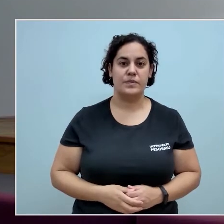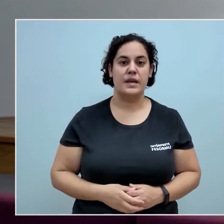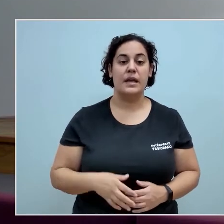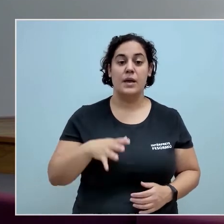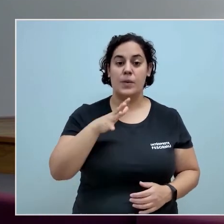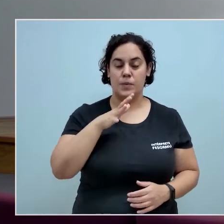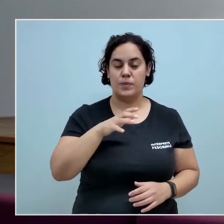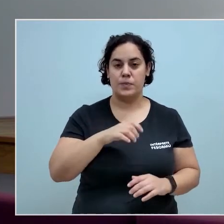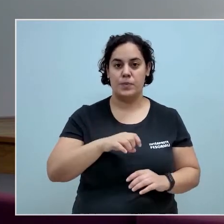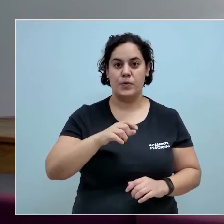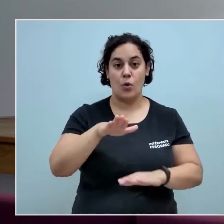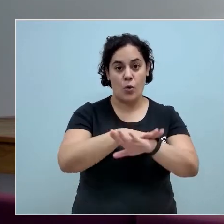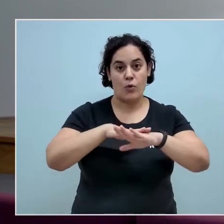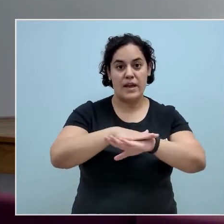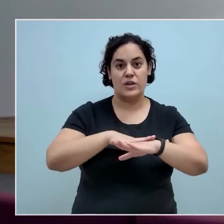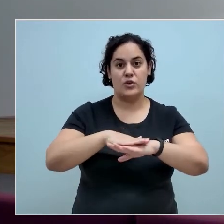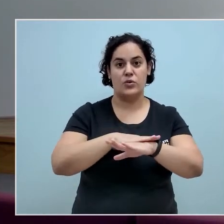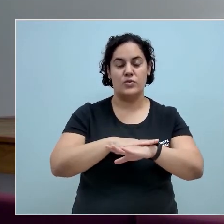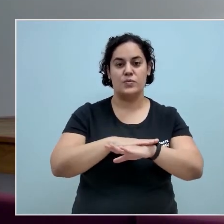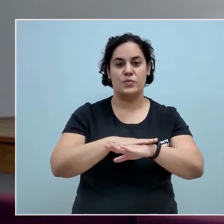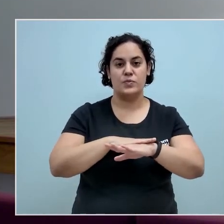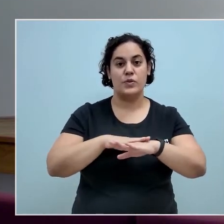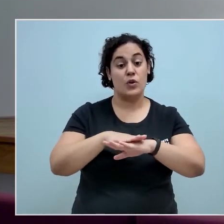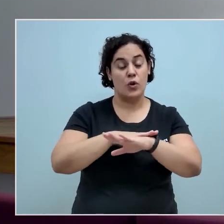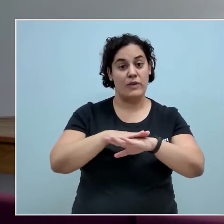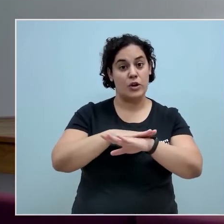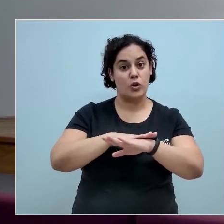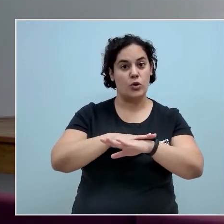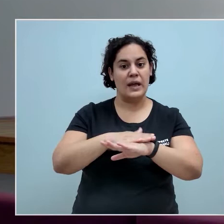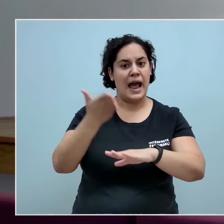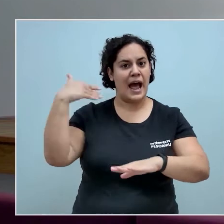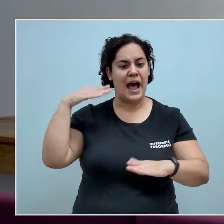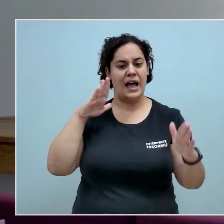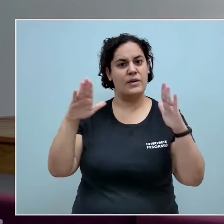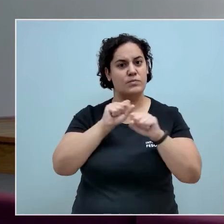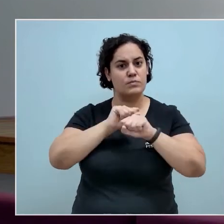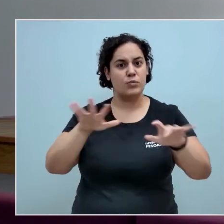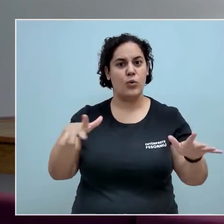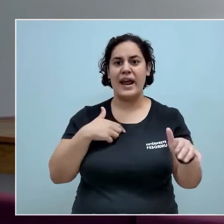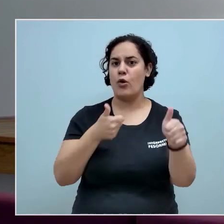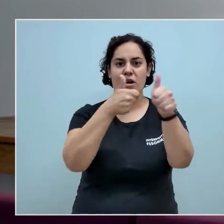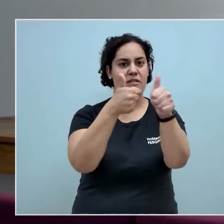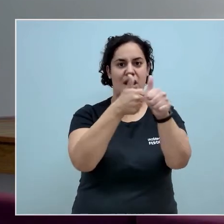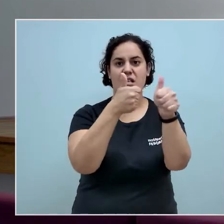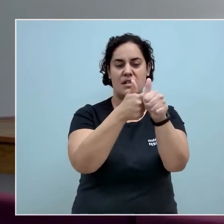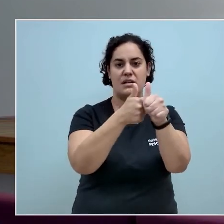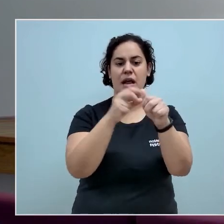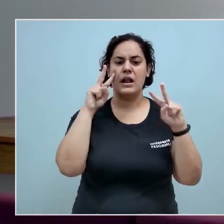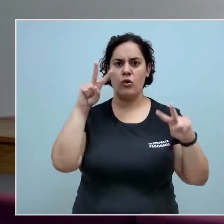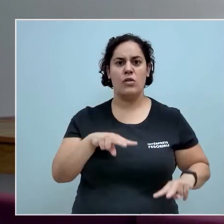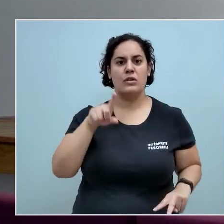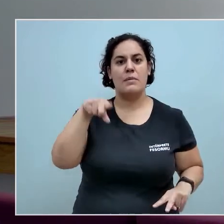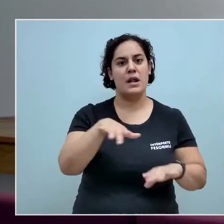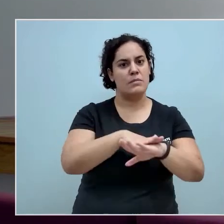Región de Murcia. Un Gobierno que se convirtió en un referente de gestión eficaz de la pandemia, reconocido incluso por el